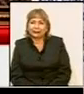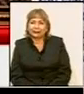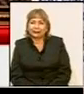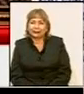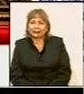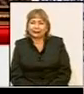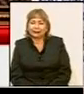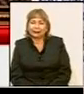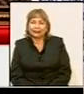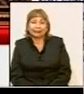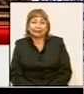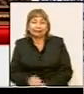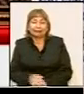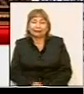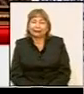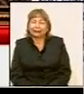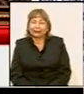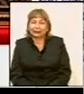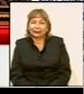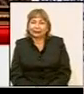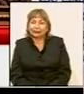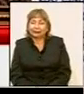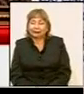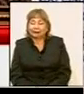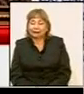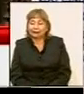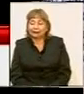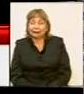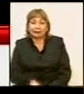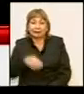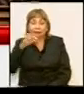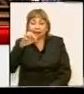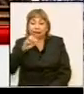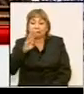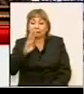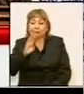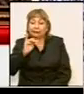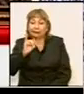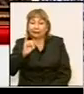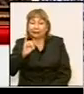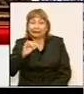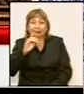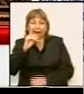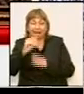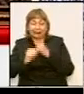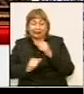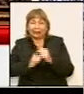la línea amarilla es la variación porcentual del PBI año a año, del PBI total del país.